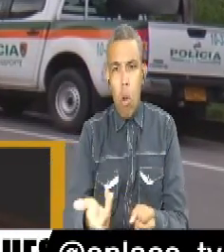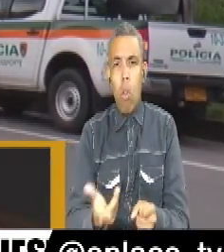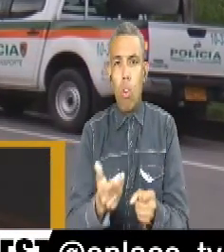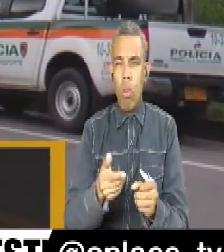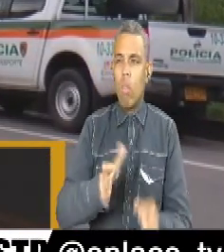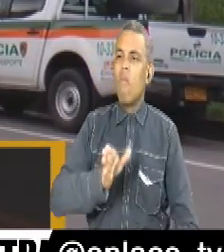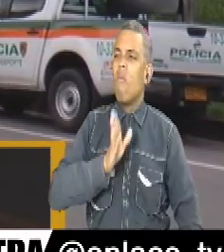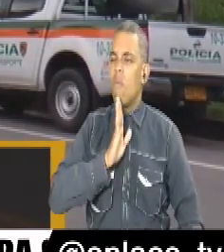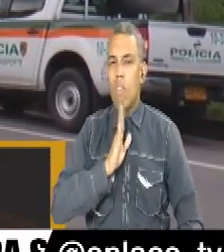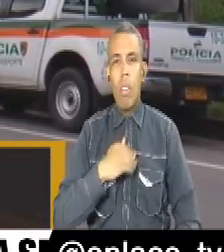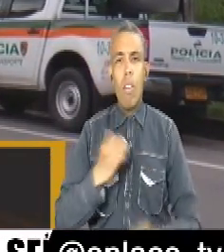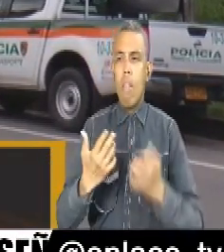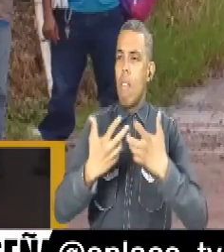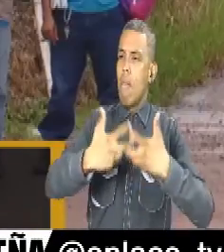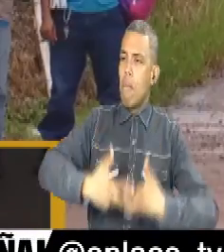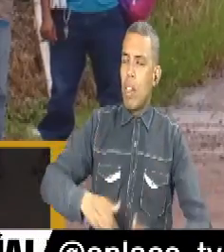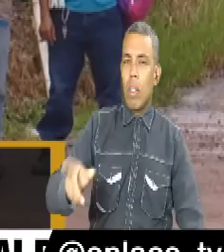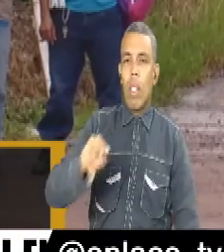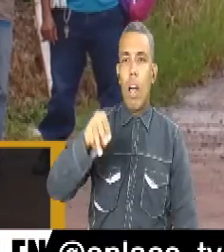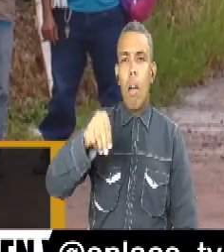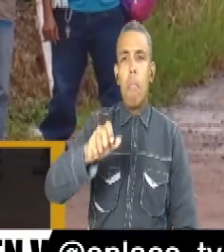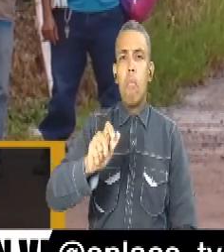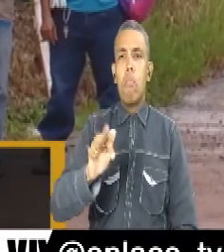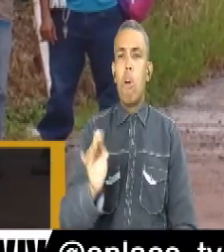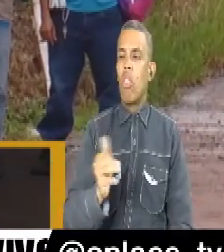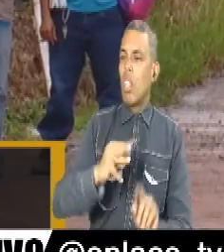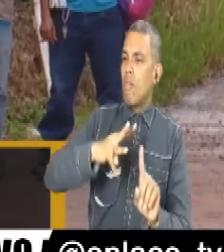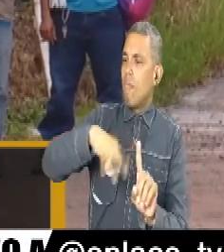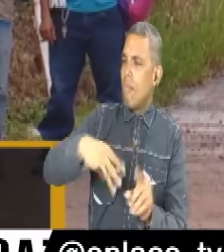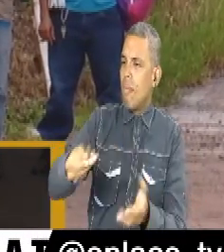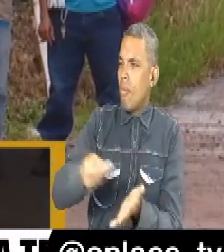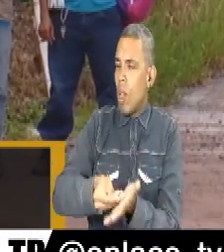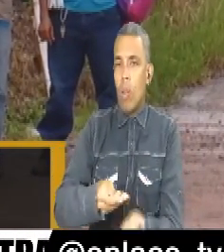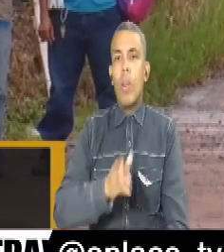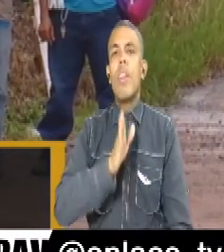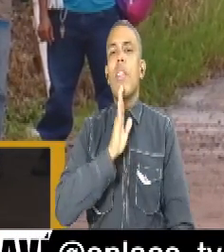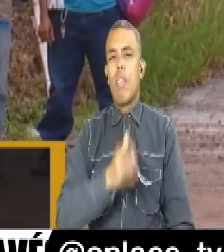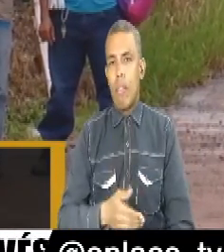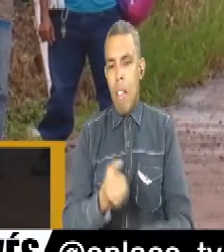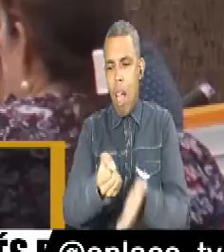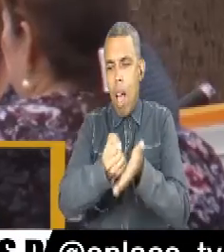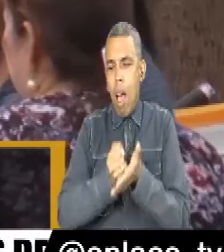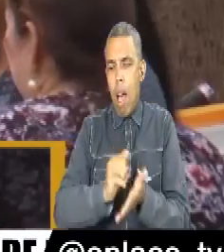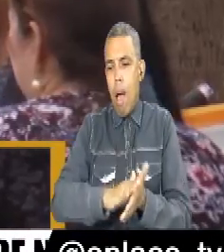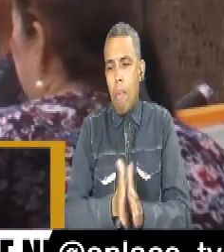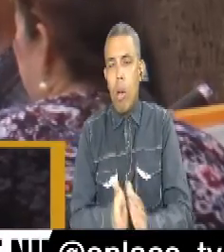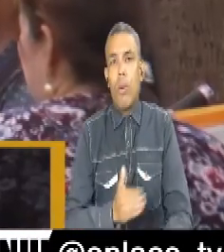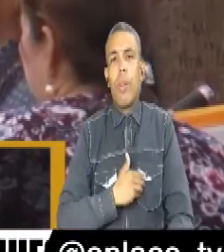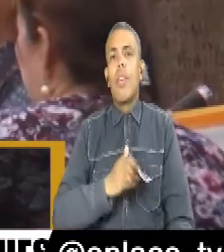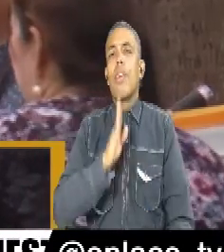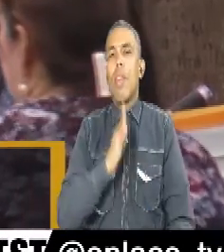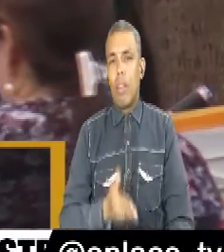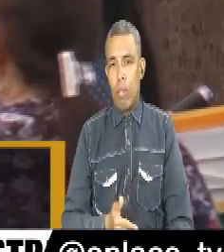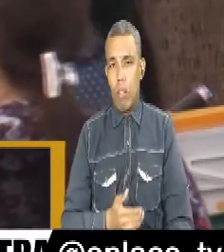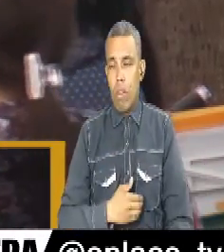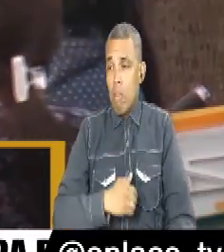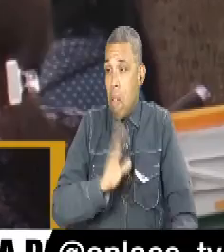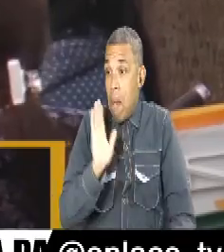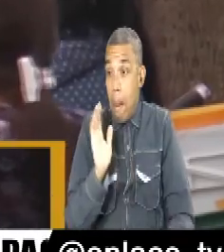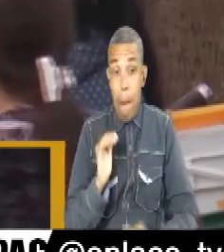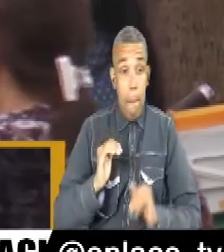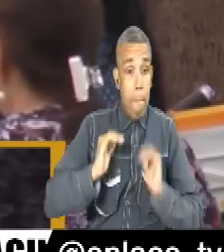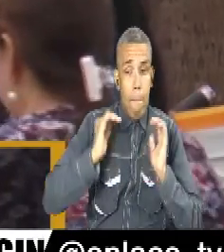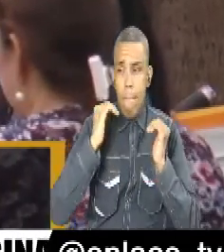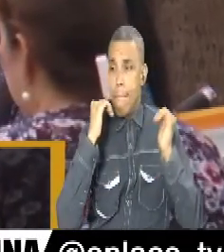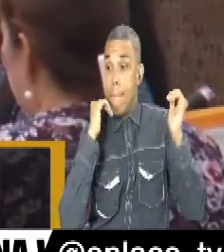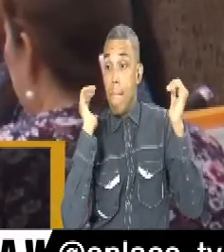ahonda más de 3 meses y nadie responde por este tema que sucede hoy en Barranca Bermeja. En la oficina nadie